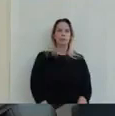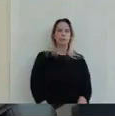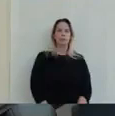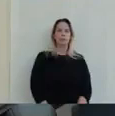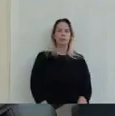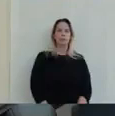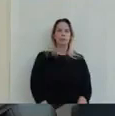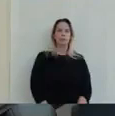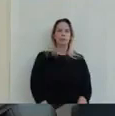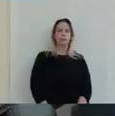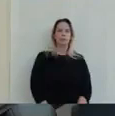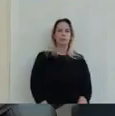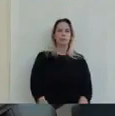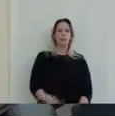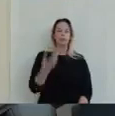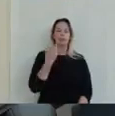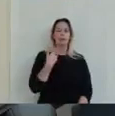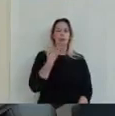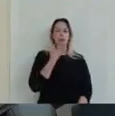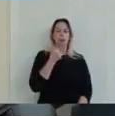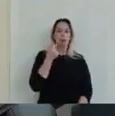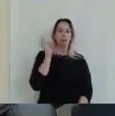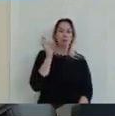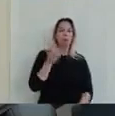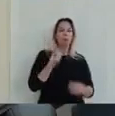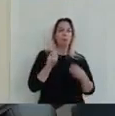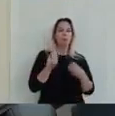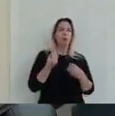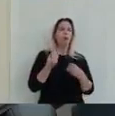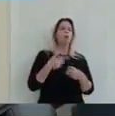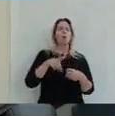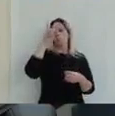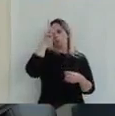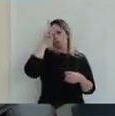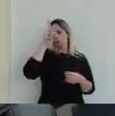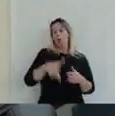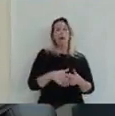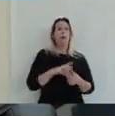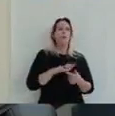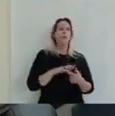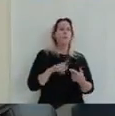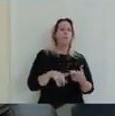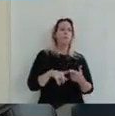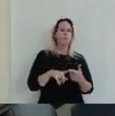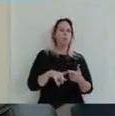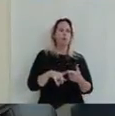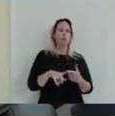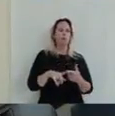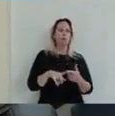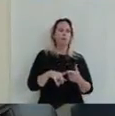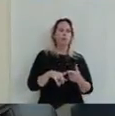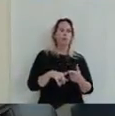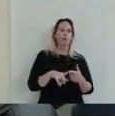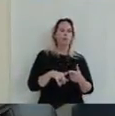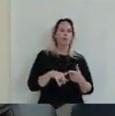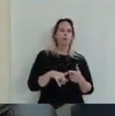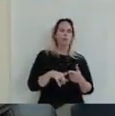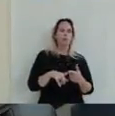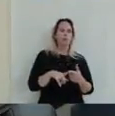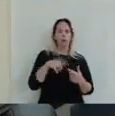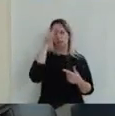gustaría saber realmente si el servicio penitenciario, el servicio de seguridad, le ha contestado al